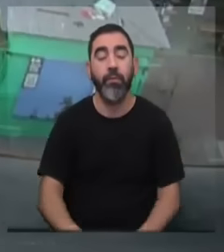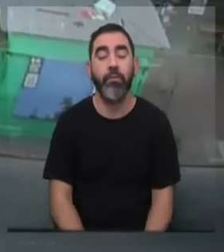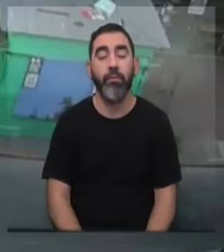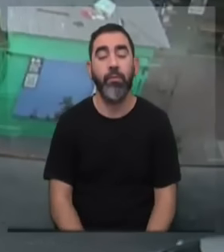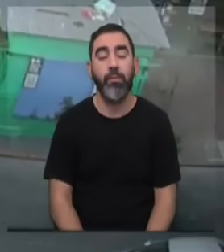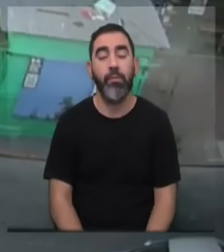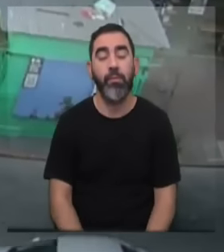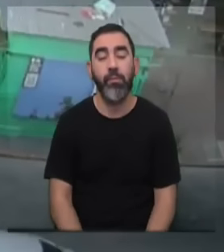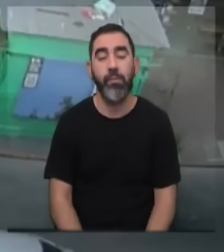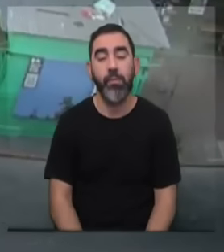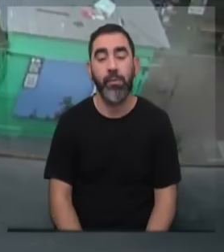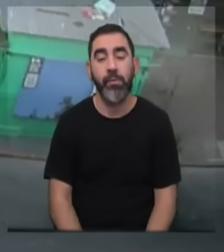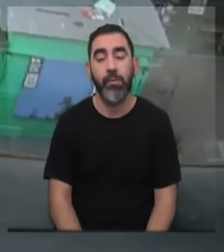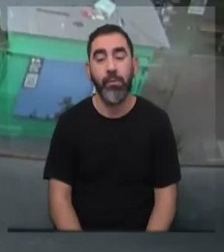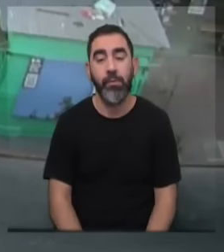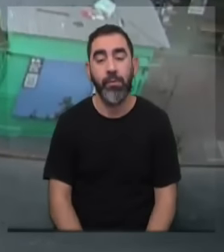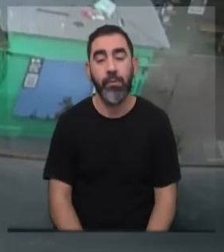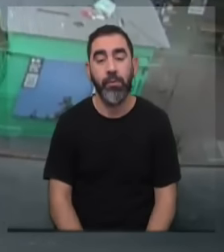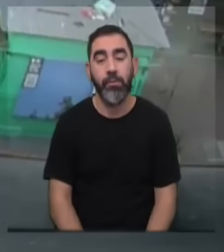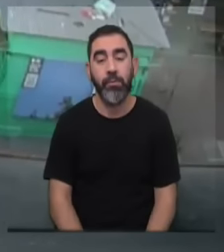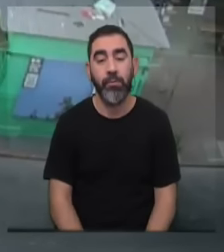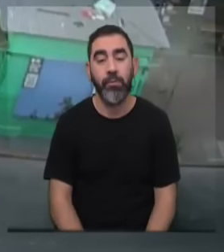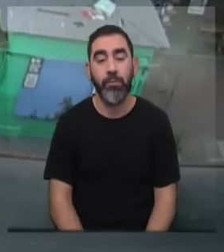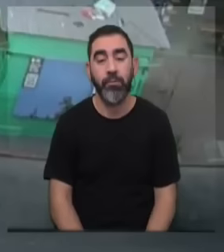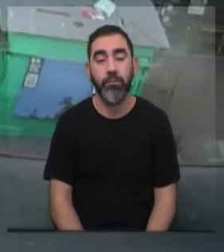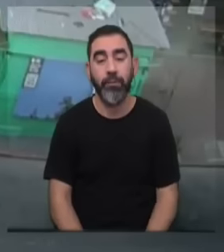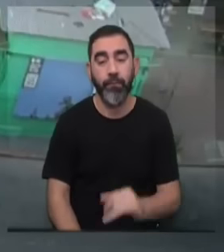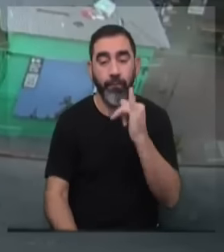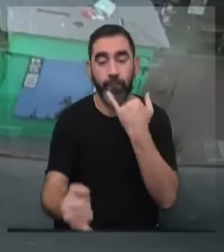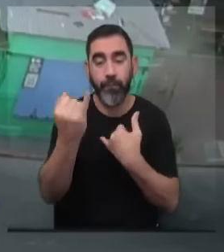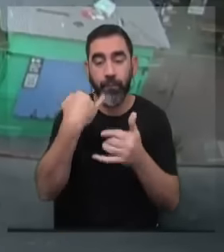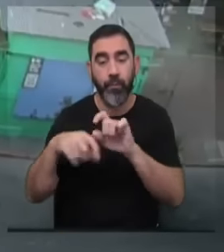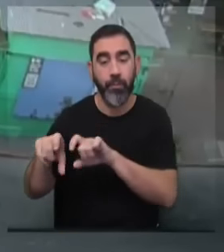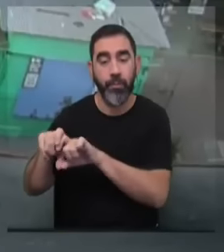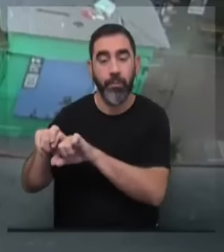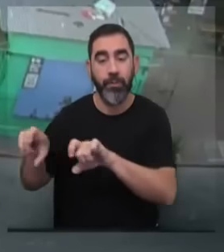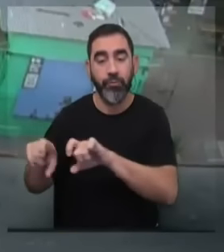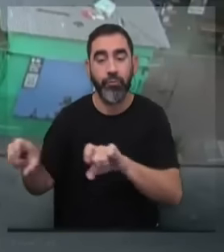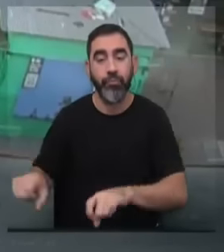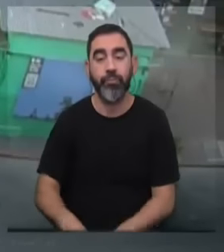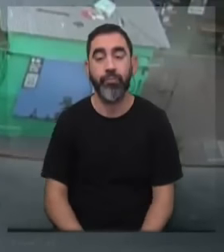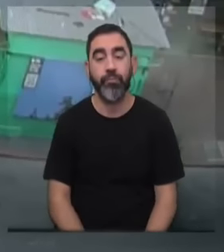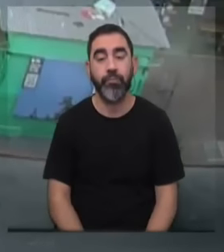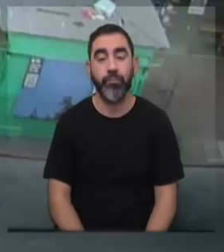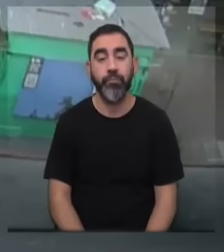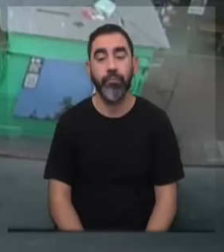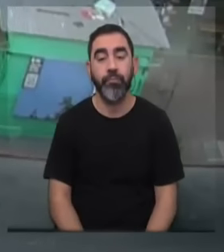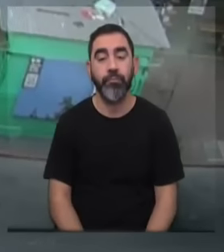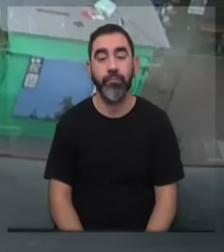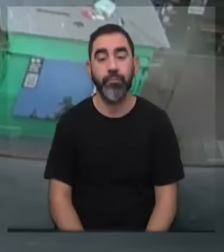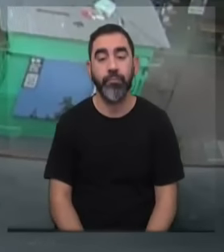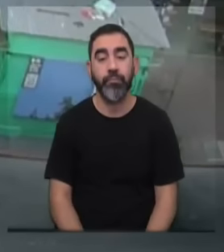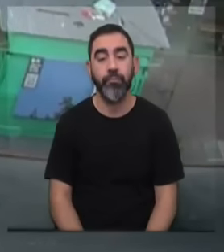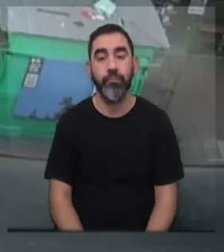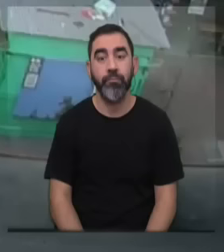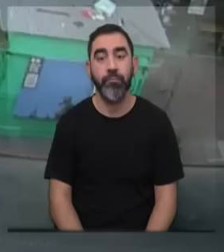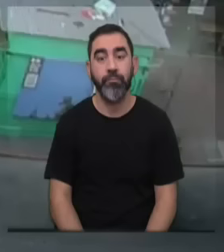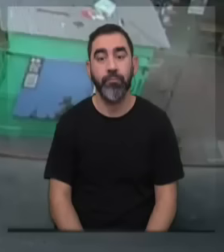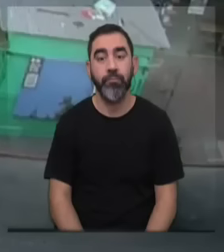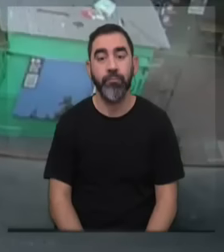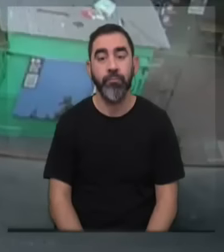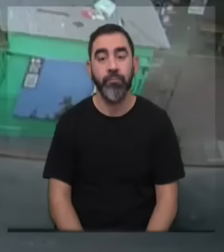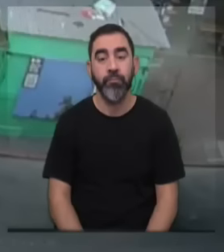eh Para bueno saber por dónde circular por dónde no @im trito @m transporte para seguir en tiempo real cualquier cambio